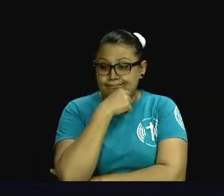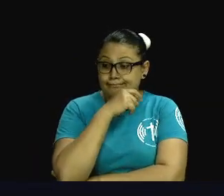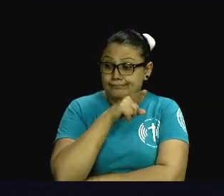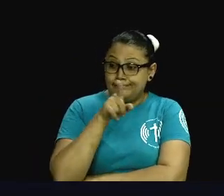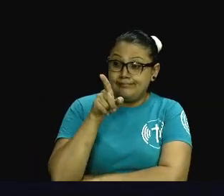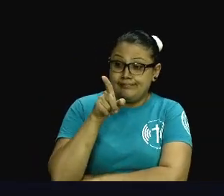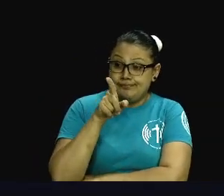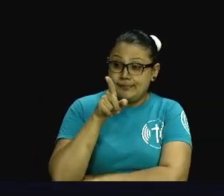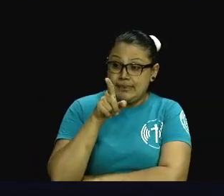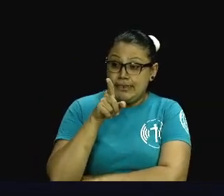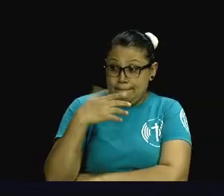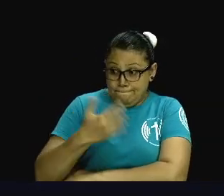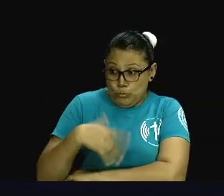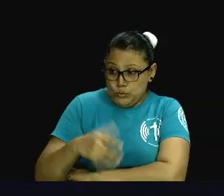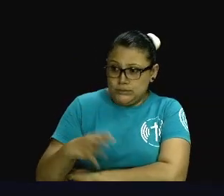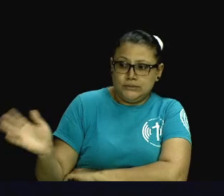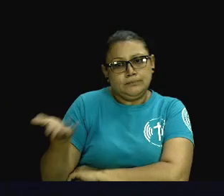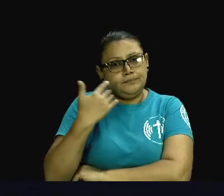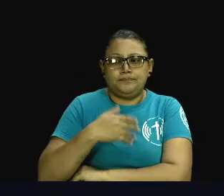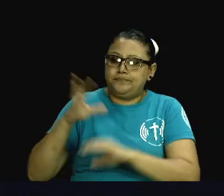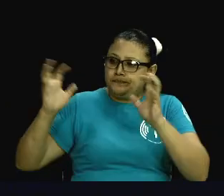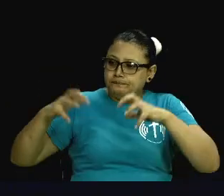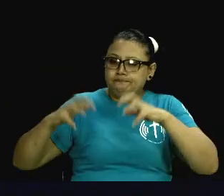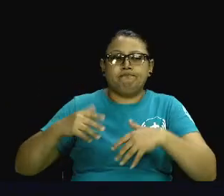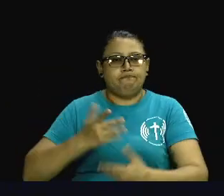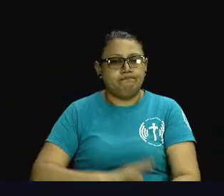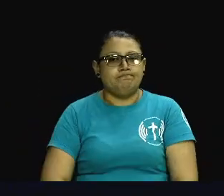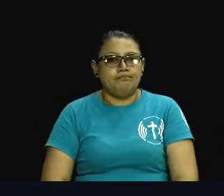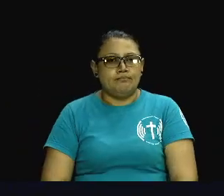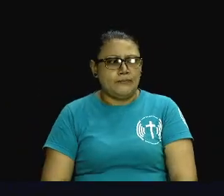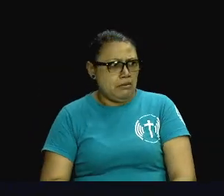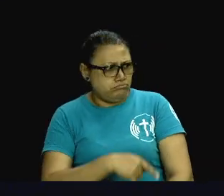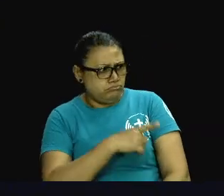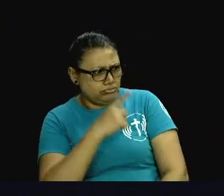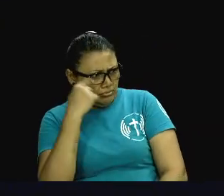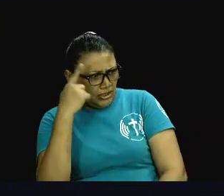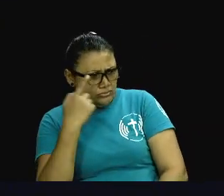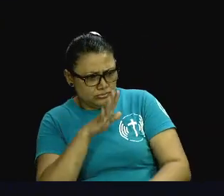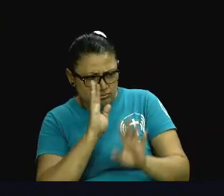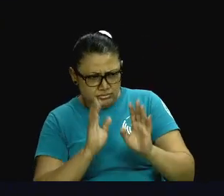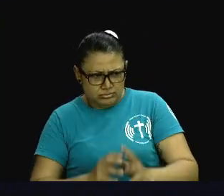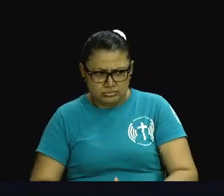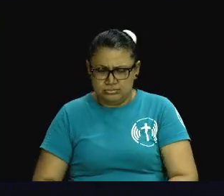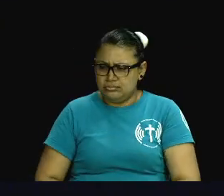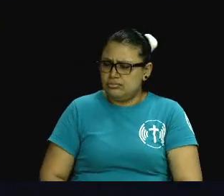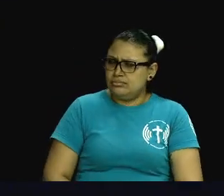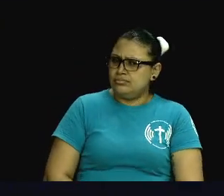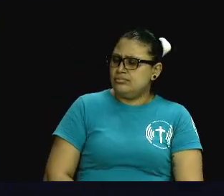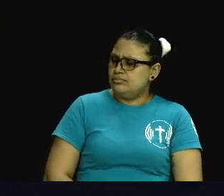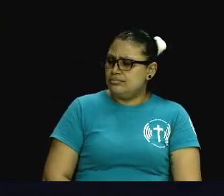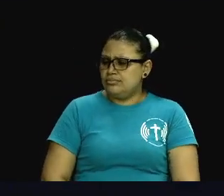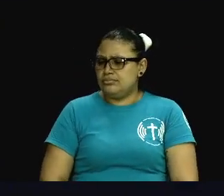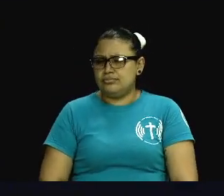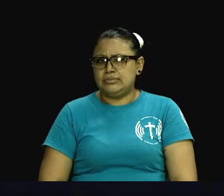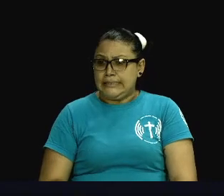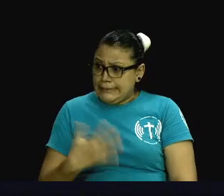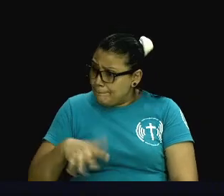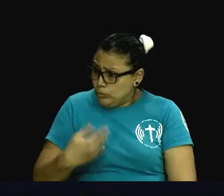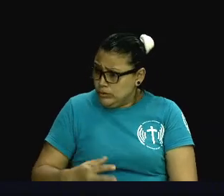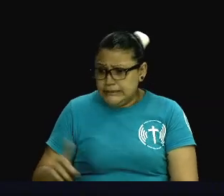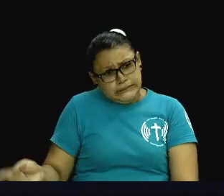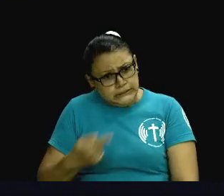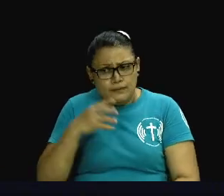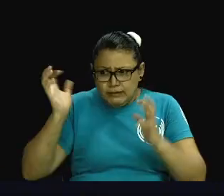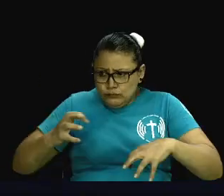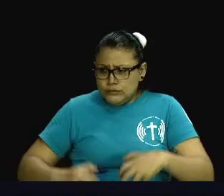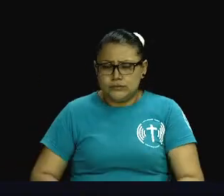apúrate que ya va a llover pues estás loco que te apures porque va a llover y